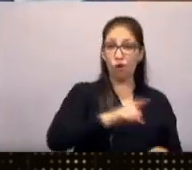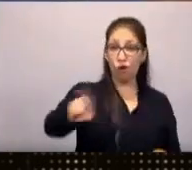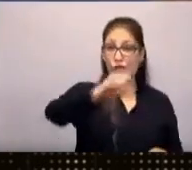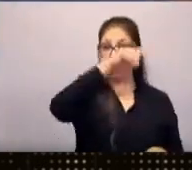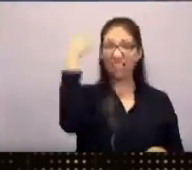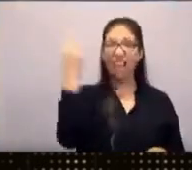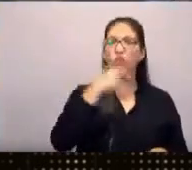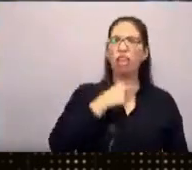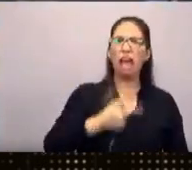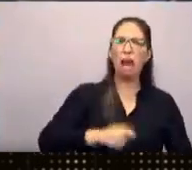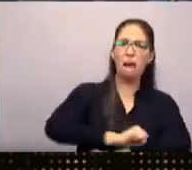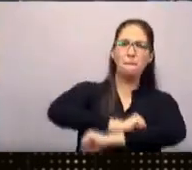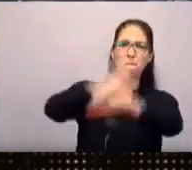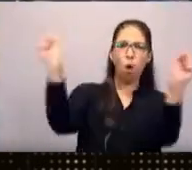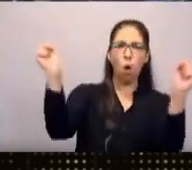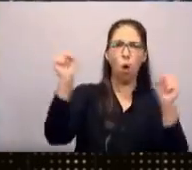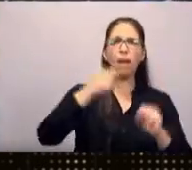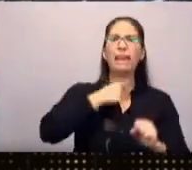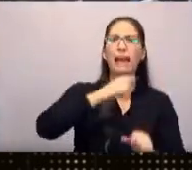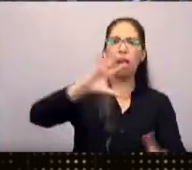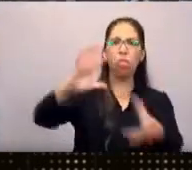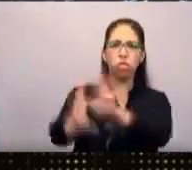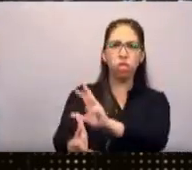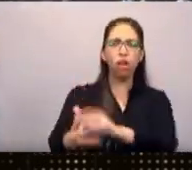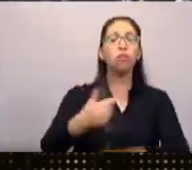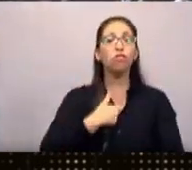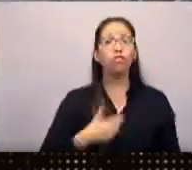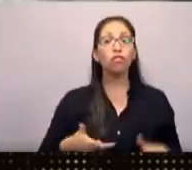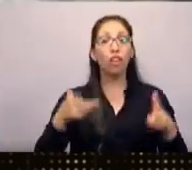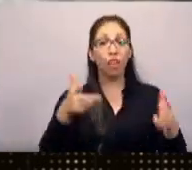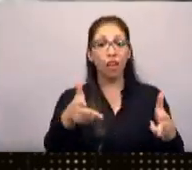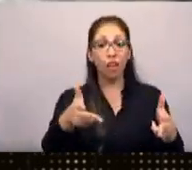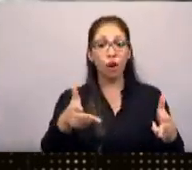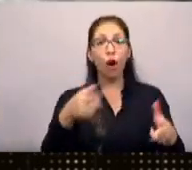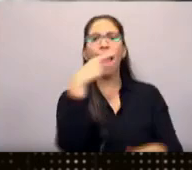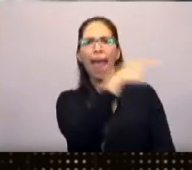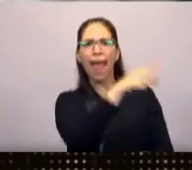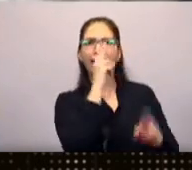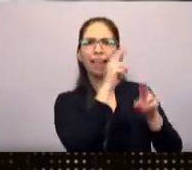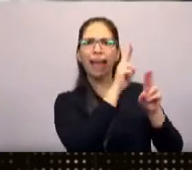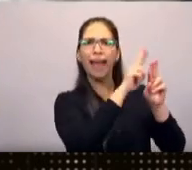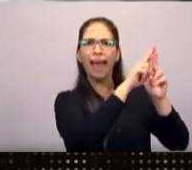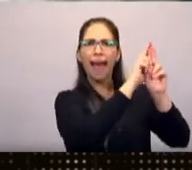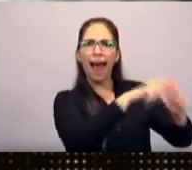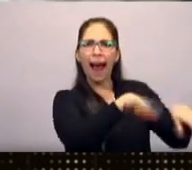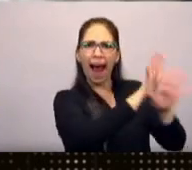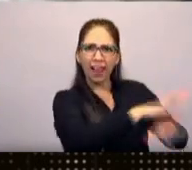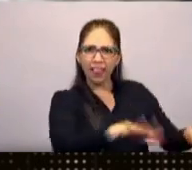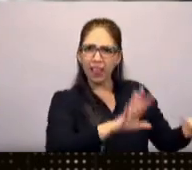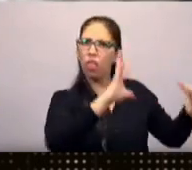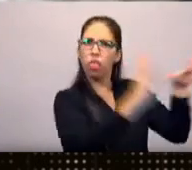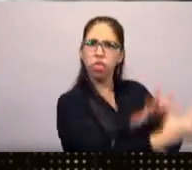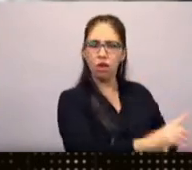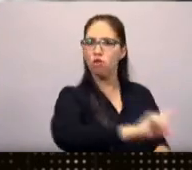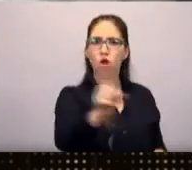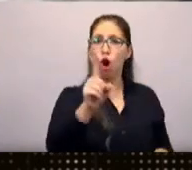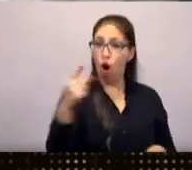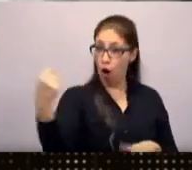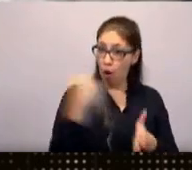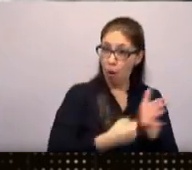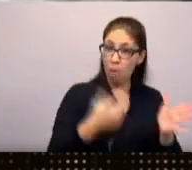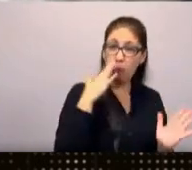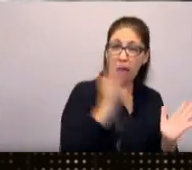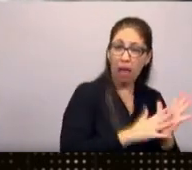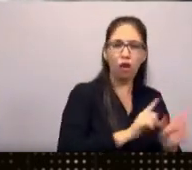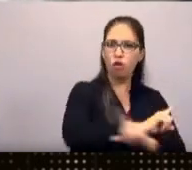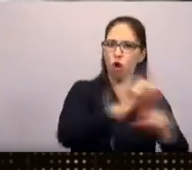dinamitar quieren destruirlo Bueno yo digo no destruy este jardín de infantes y no intenten porque lo vamos a defender